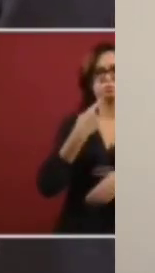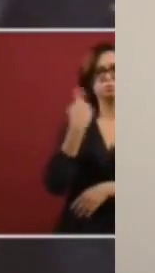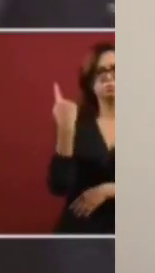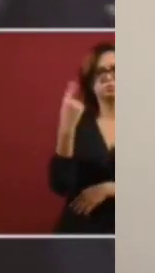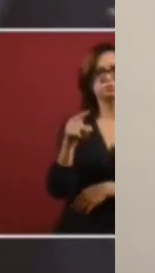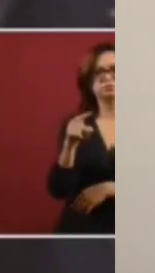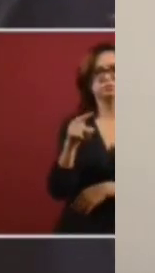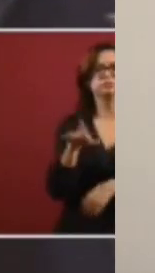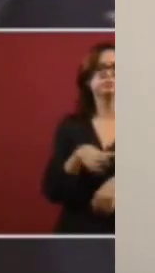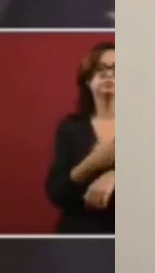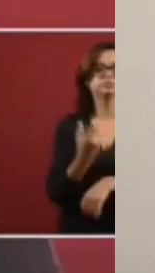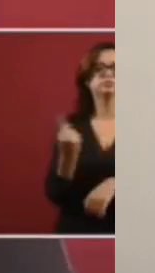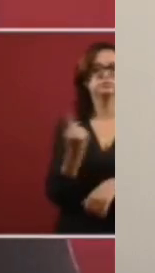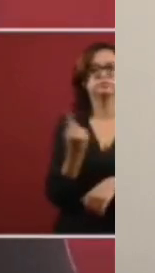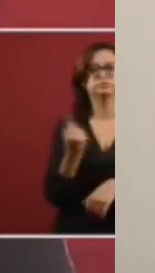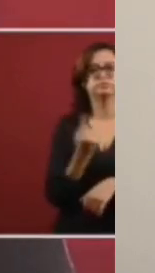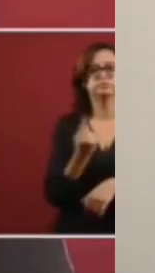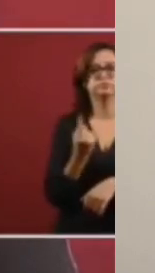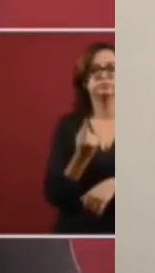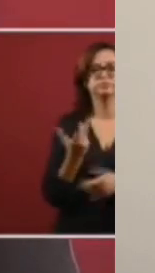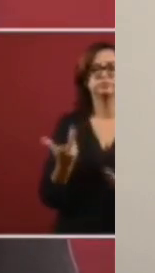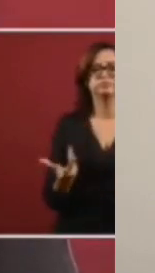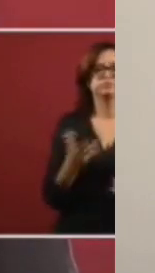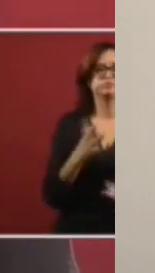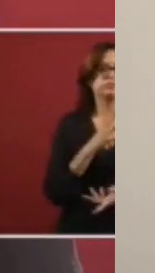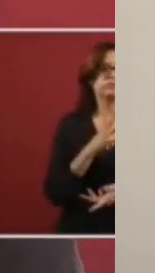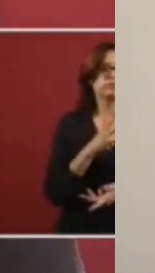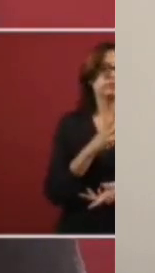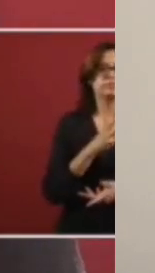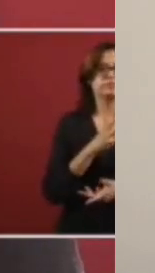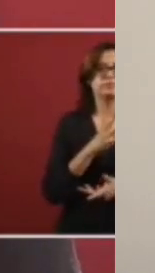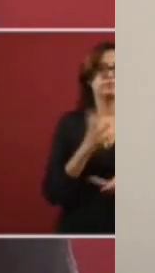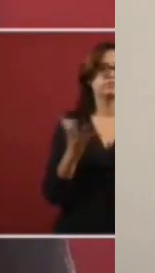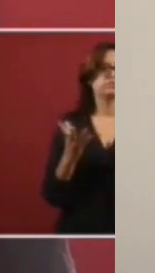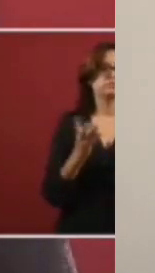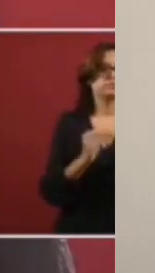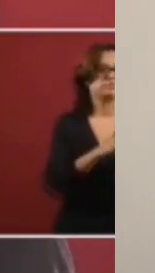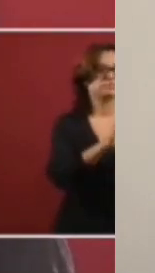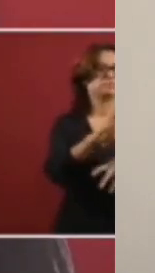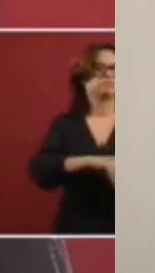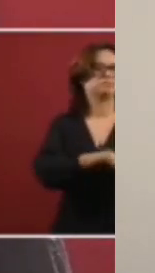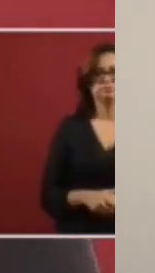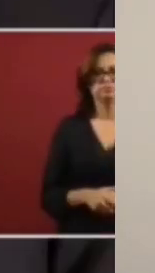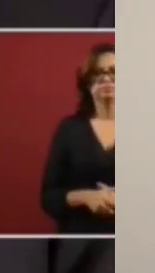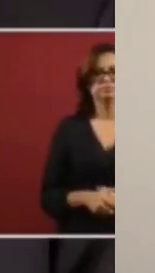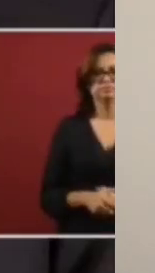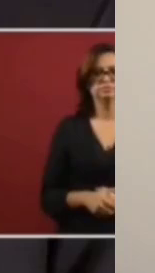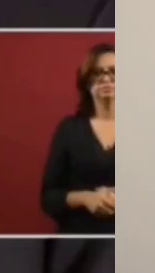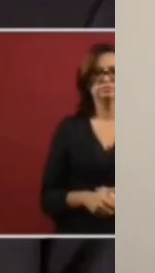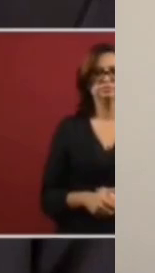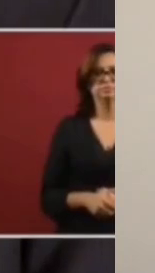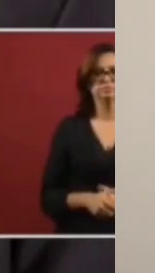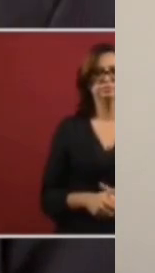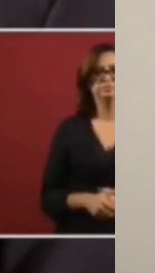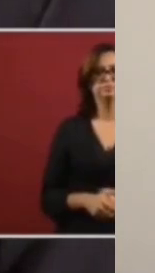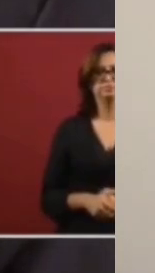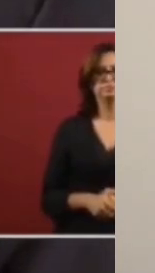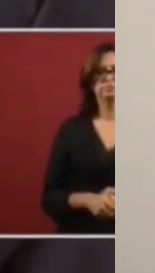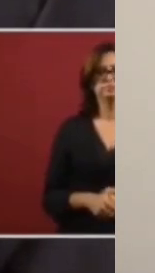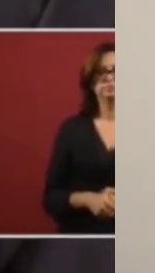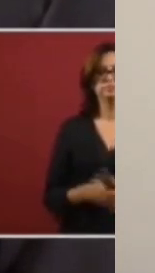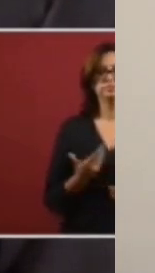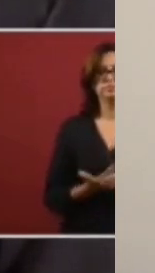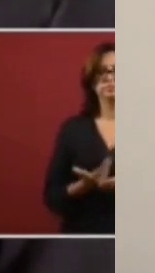por qué hay mucha politiquería en todos estos casos en aquel entonces